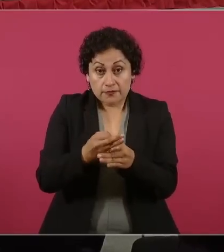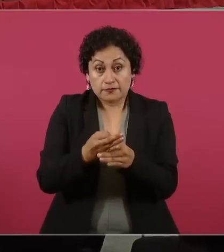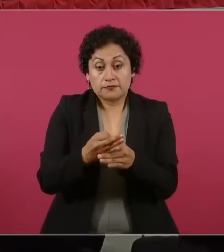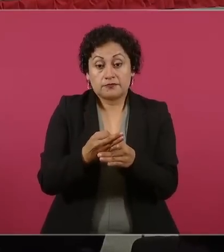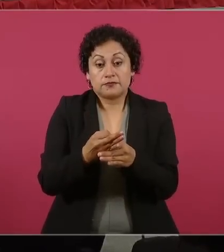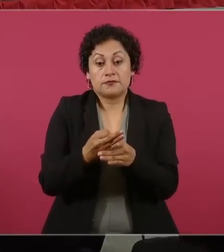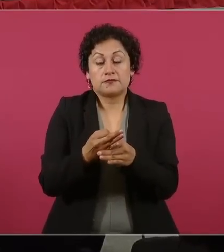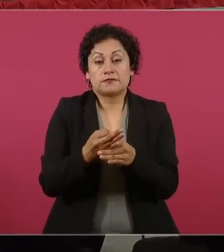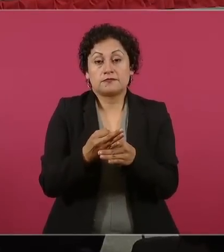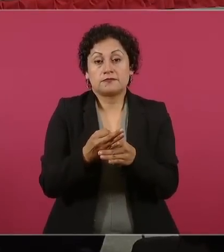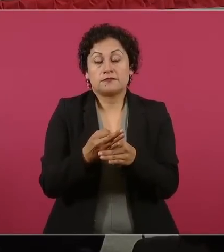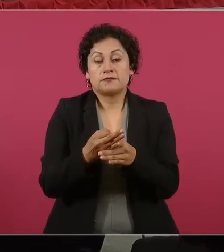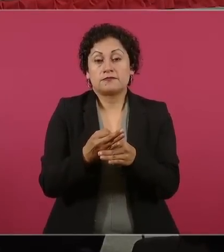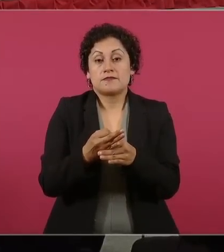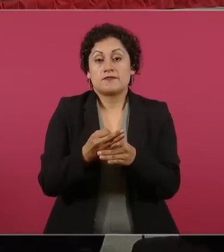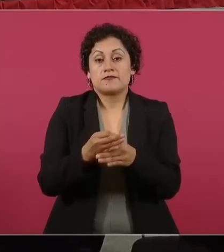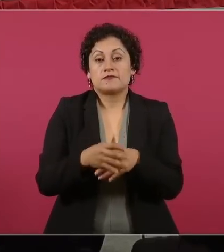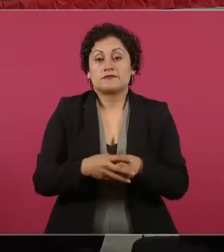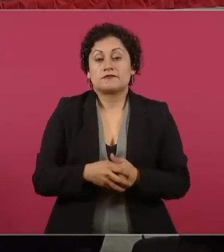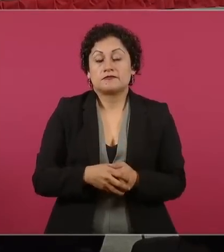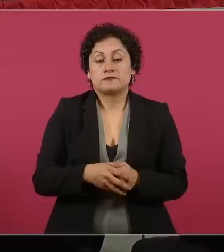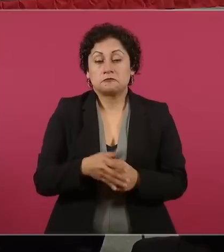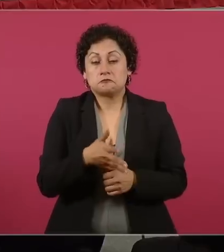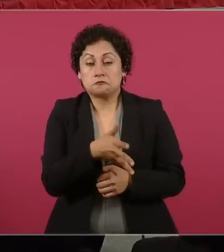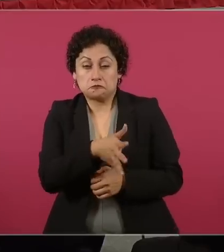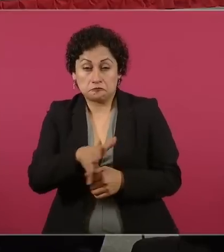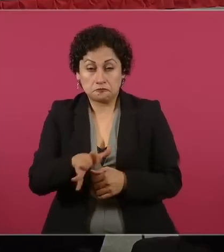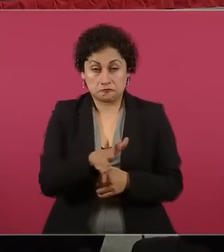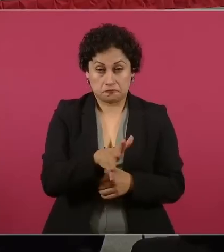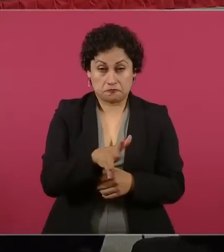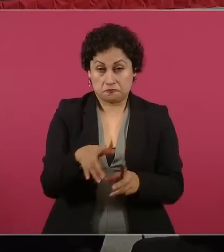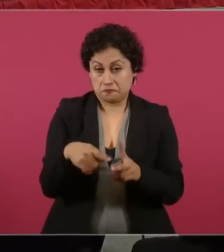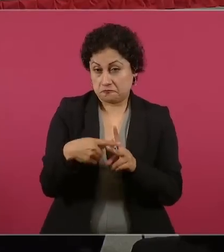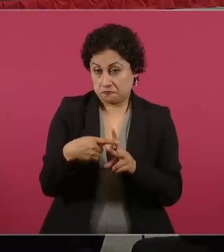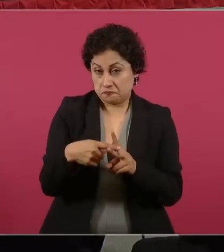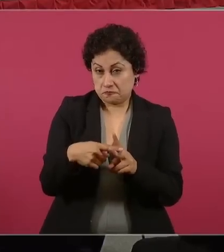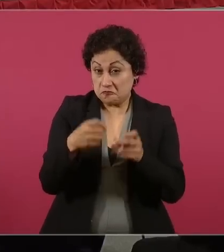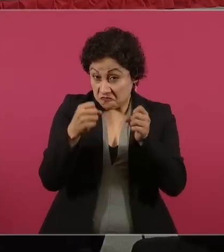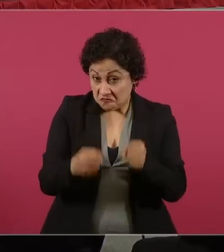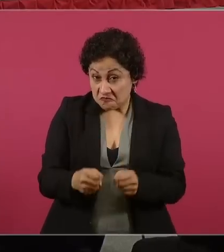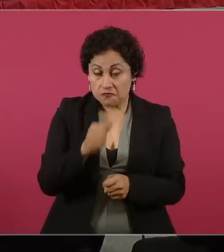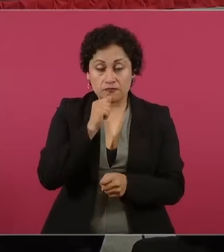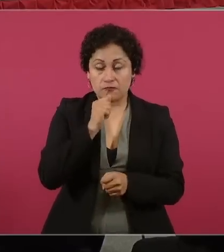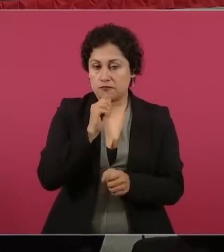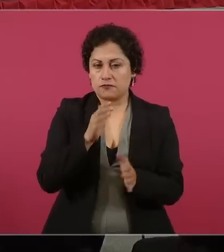sí, la estimación de enero a junio,